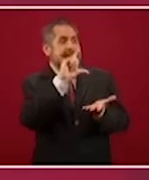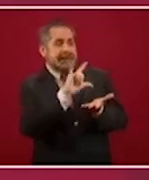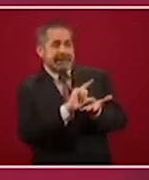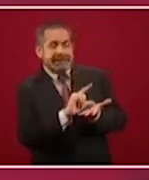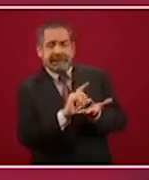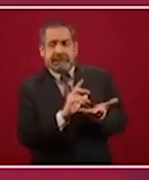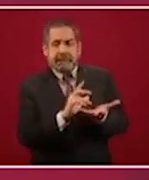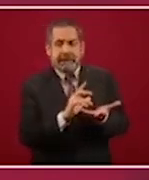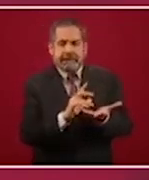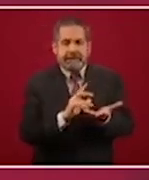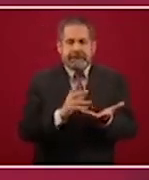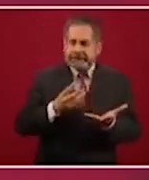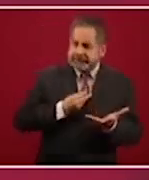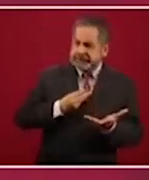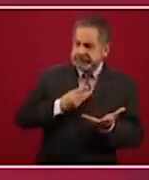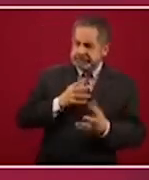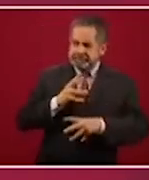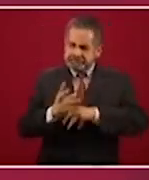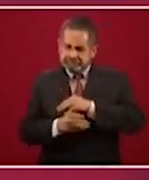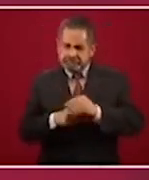al mismo tiempo